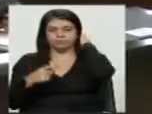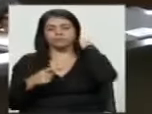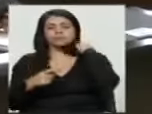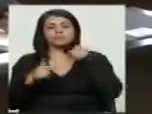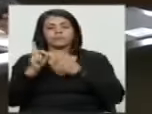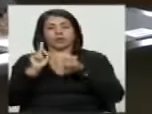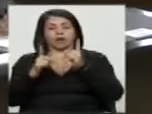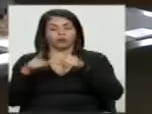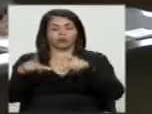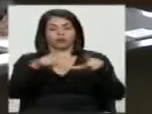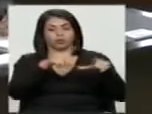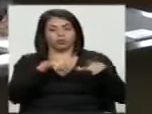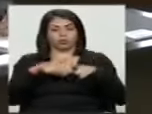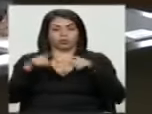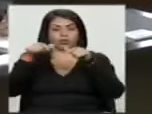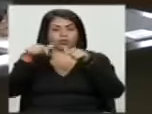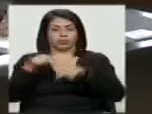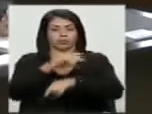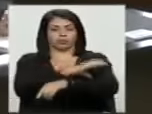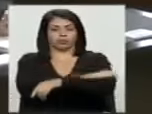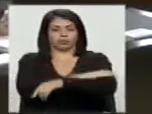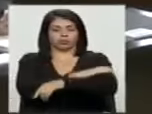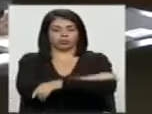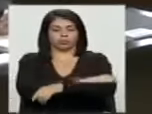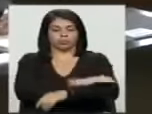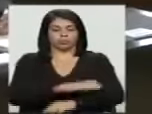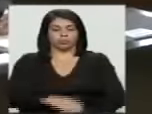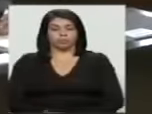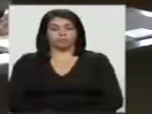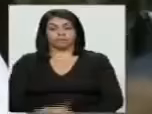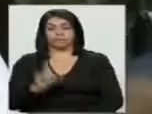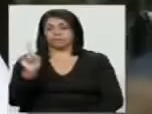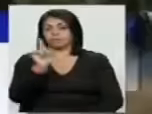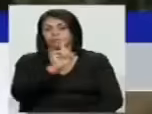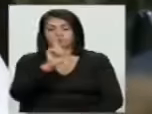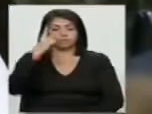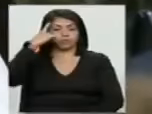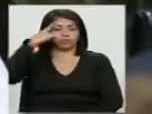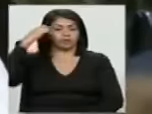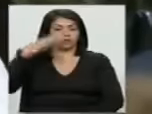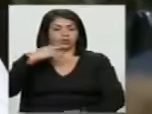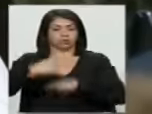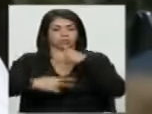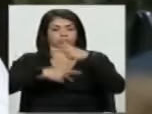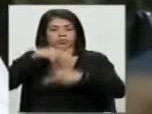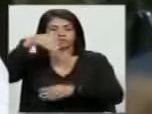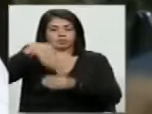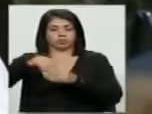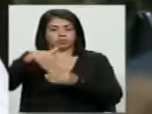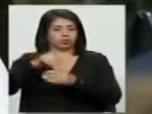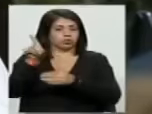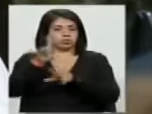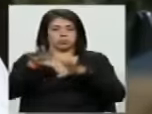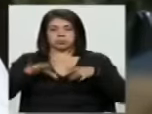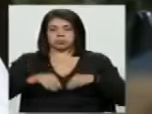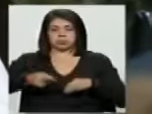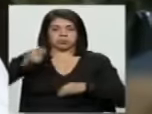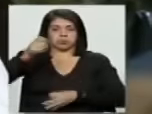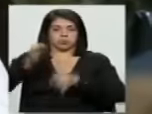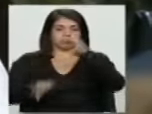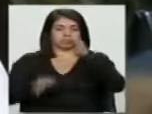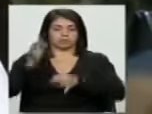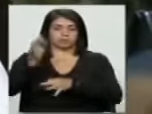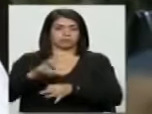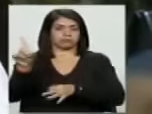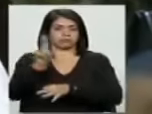en algunos sectores de esta oposición que no cree en los procesos electorales, no reconoce al Tribunal Supremo de